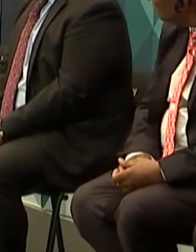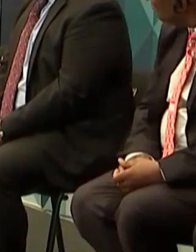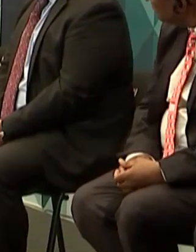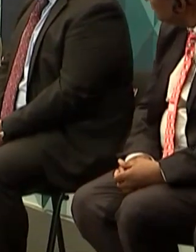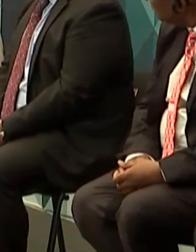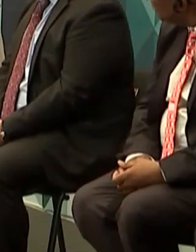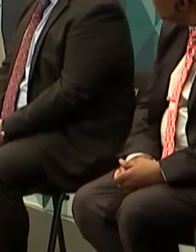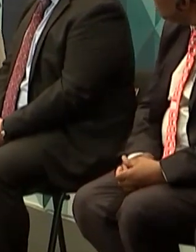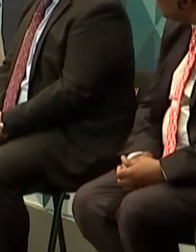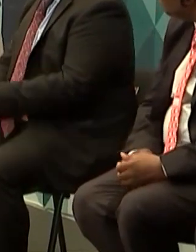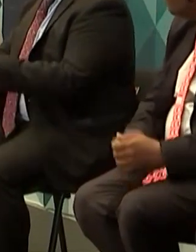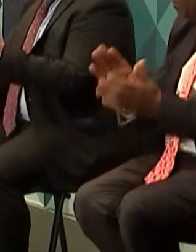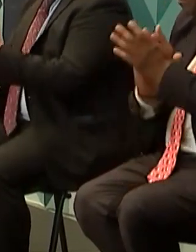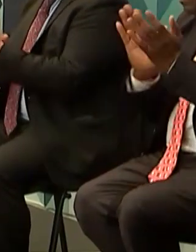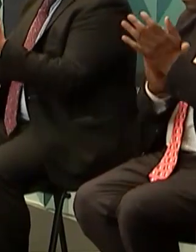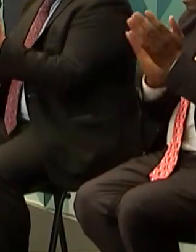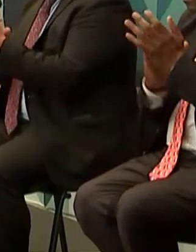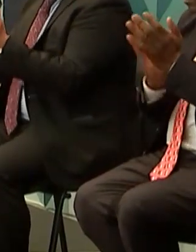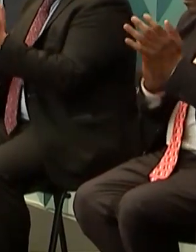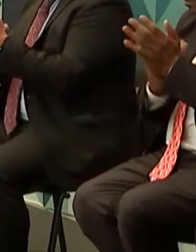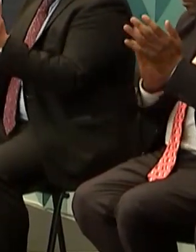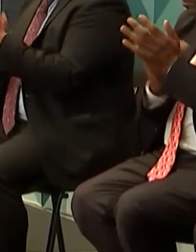Salas.